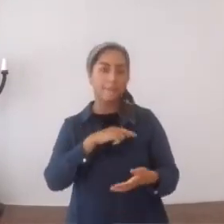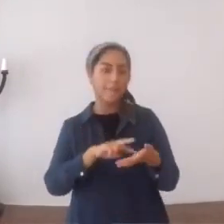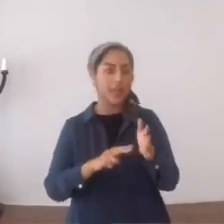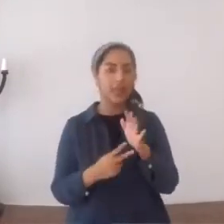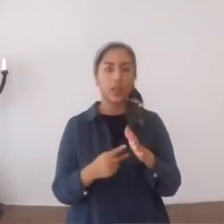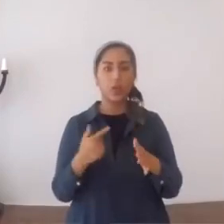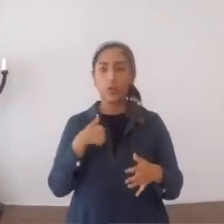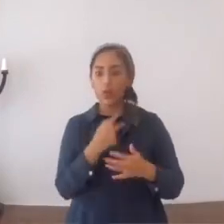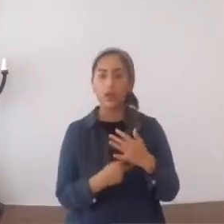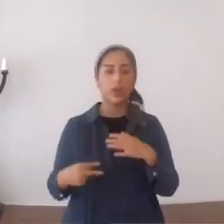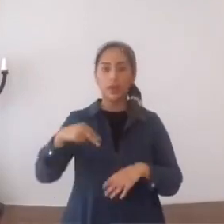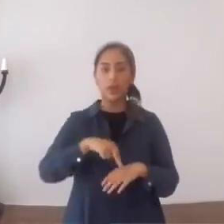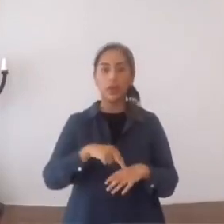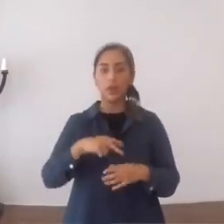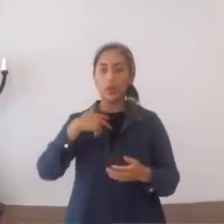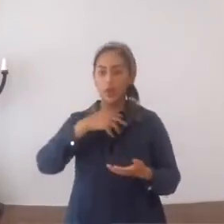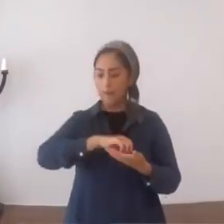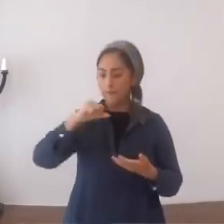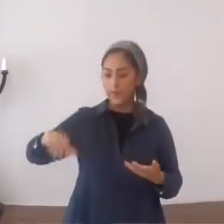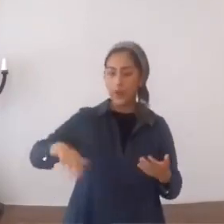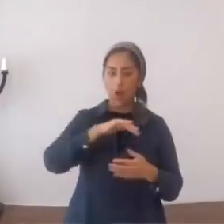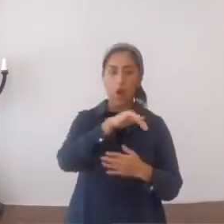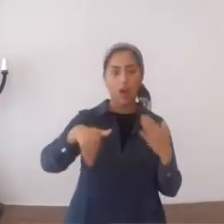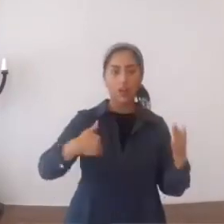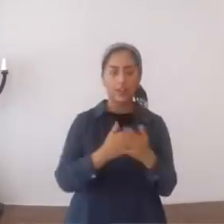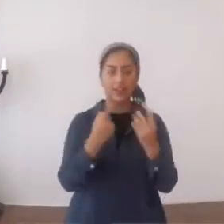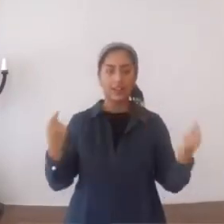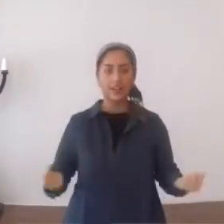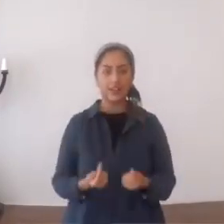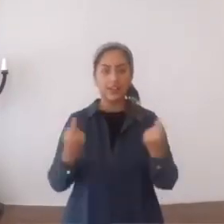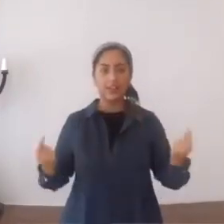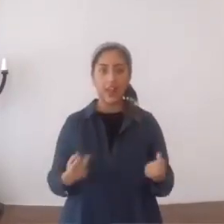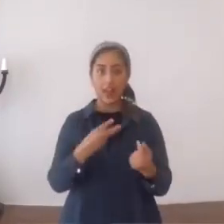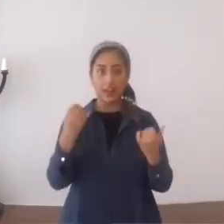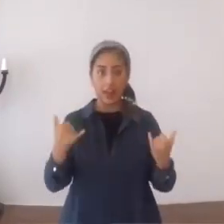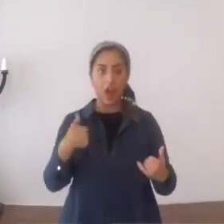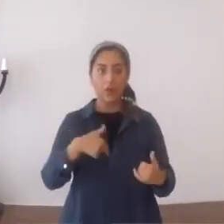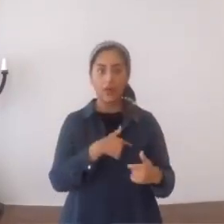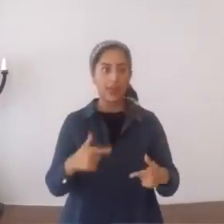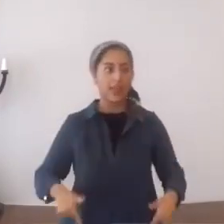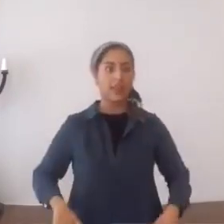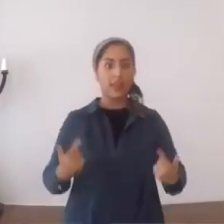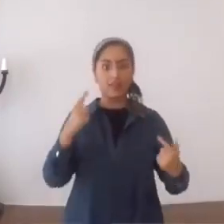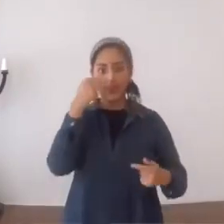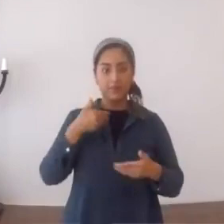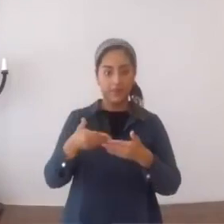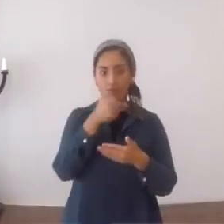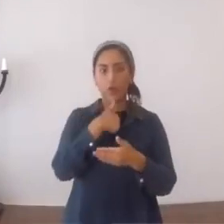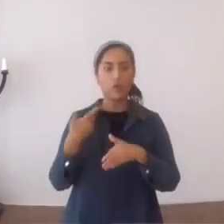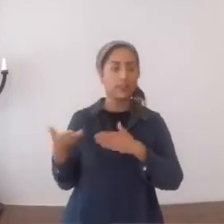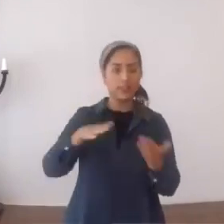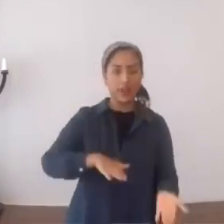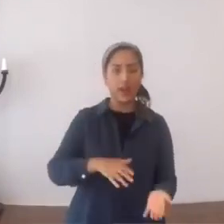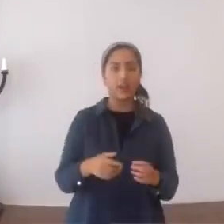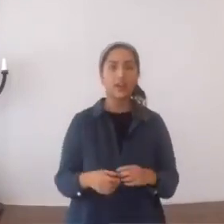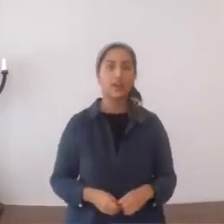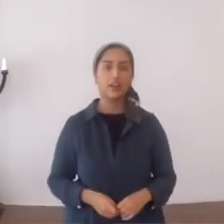Me refiero a la resurrección en cuanto que nos quitó el pecado, y ahora vivimos porque estábamos